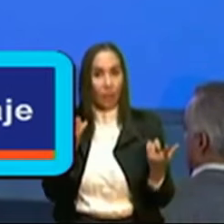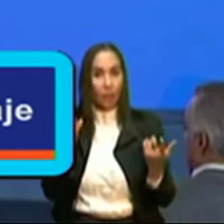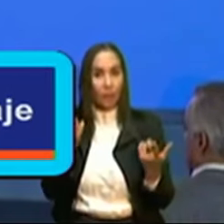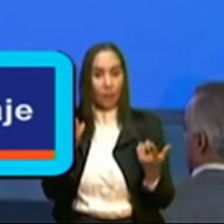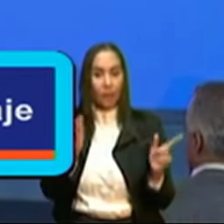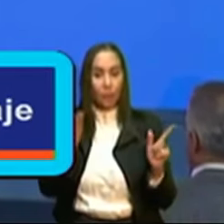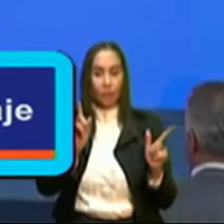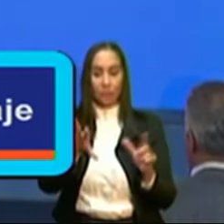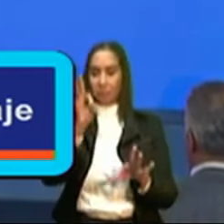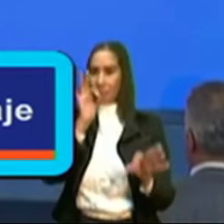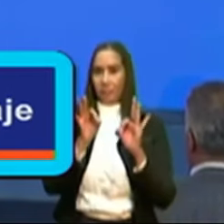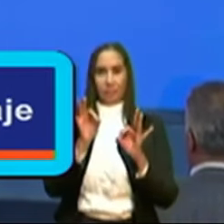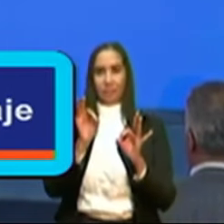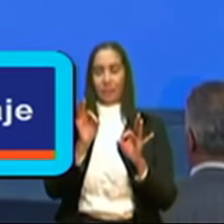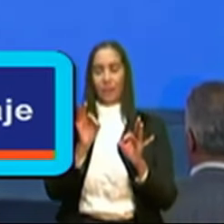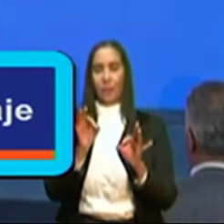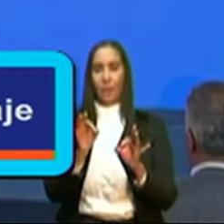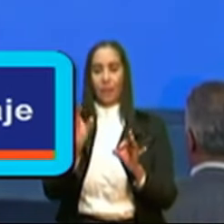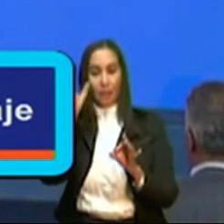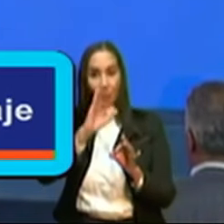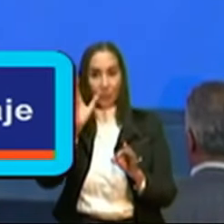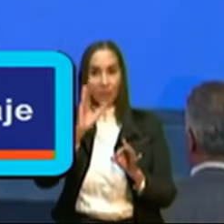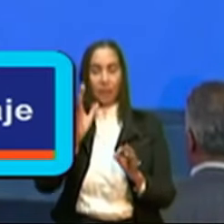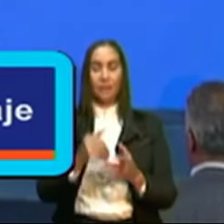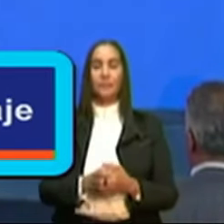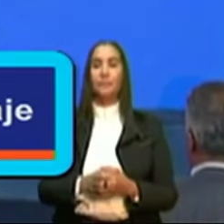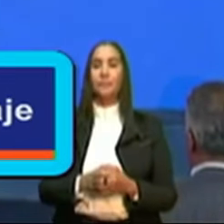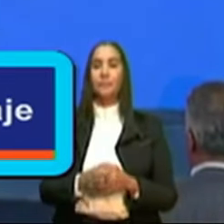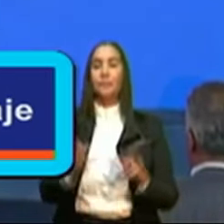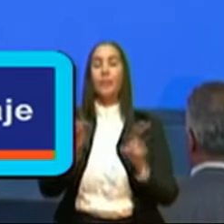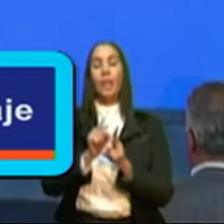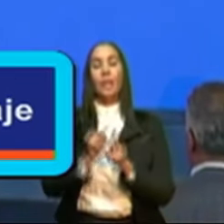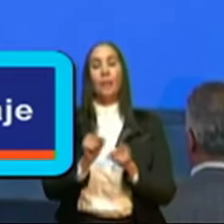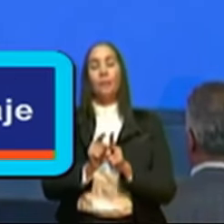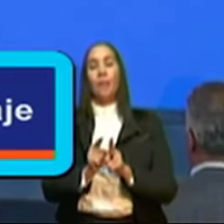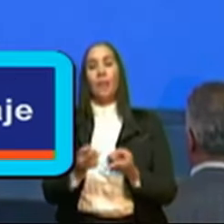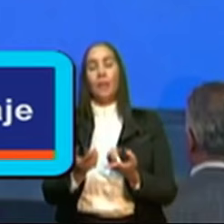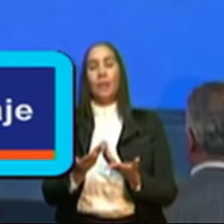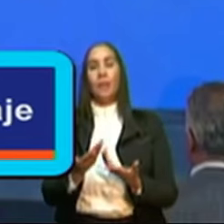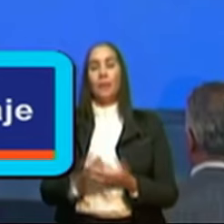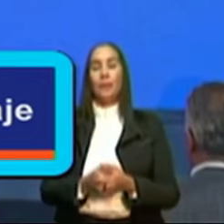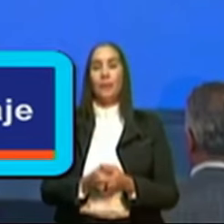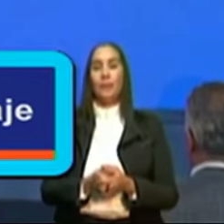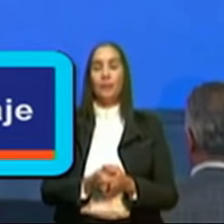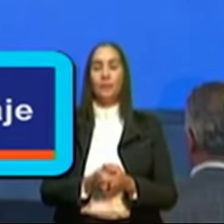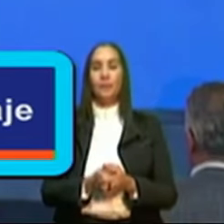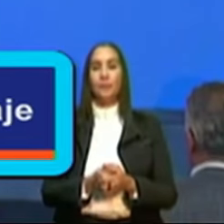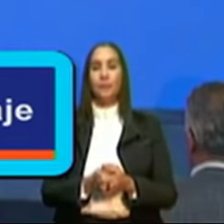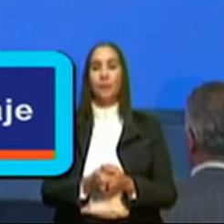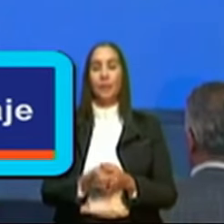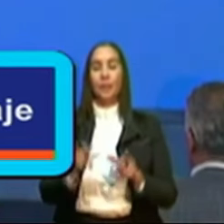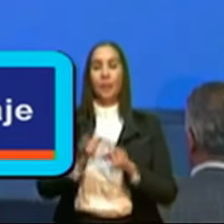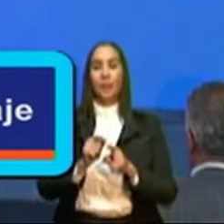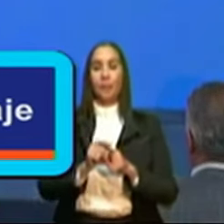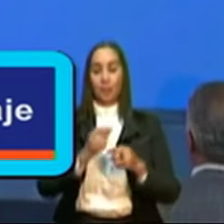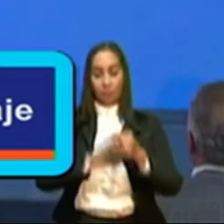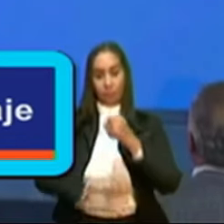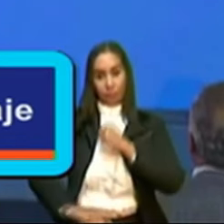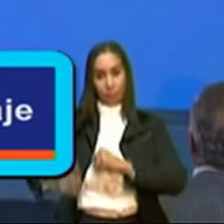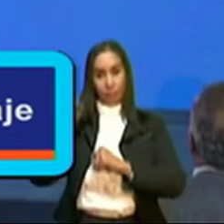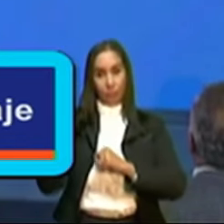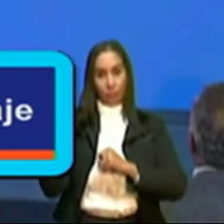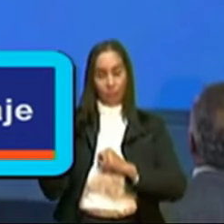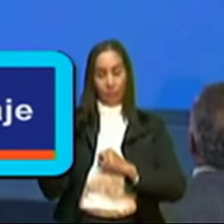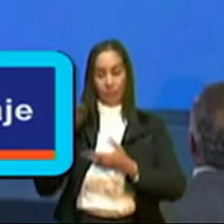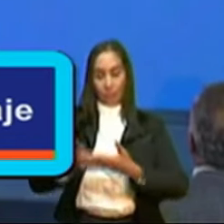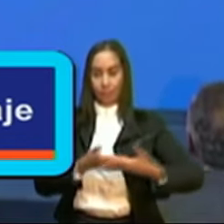aparece del cielo. Y más la parte también de la maternidad, que le